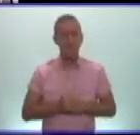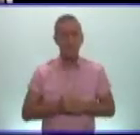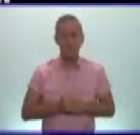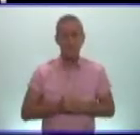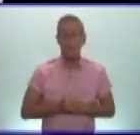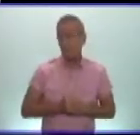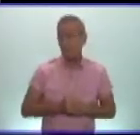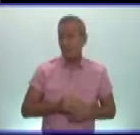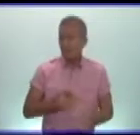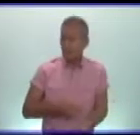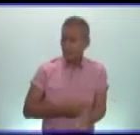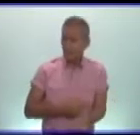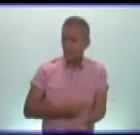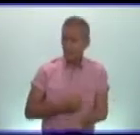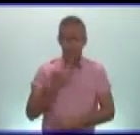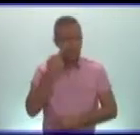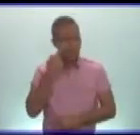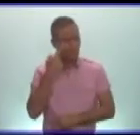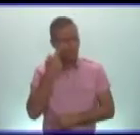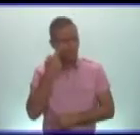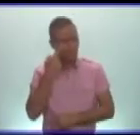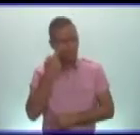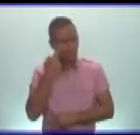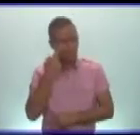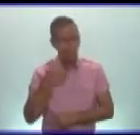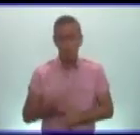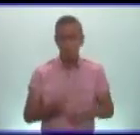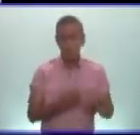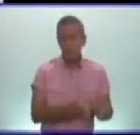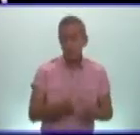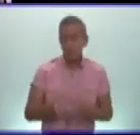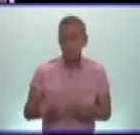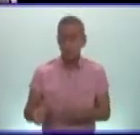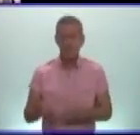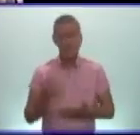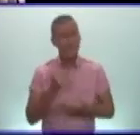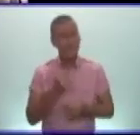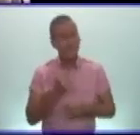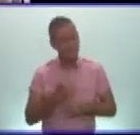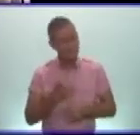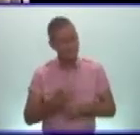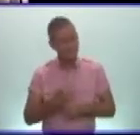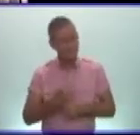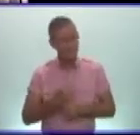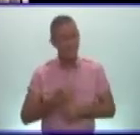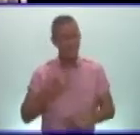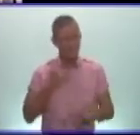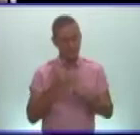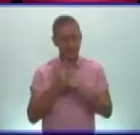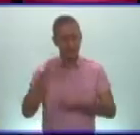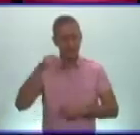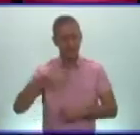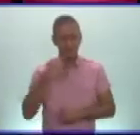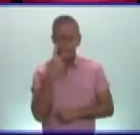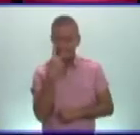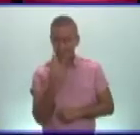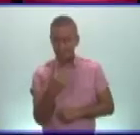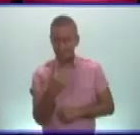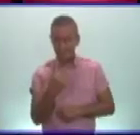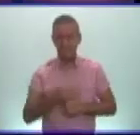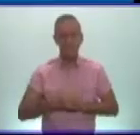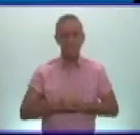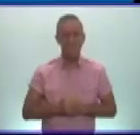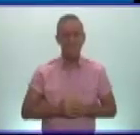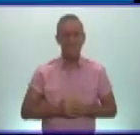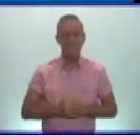habitual, vamos a conocer cuáles son los materiales con los que vamos a trabajar en el encuentro de hoy. Veamos.